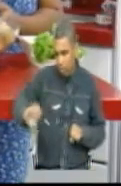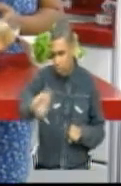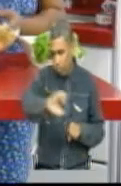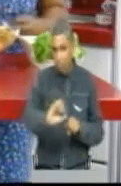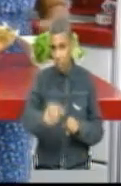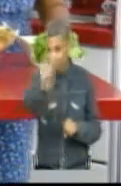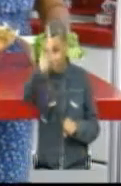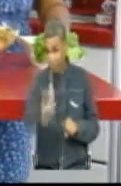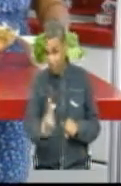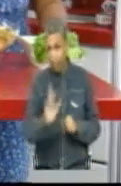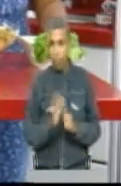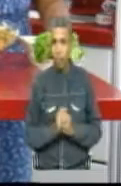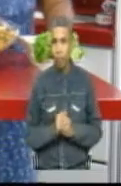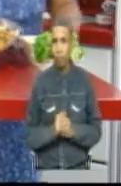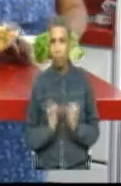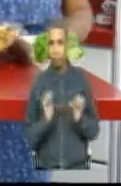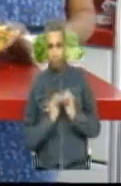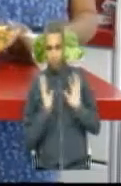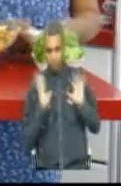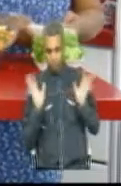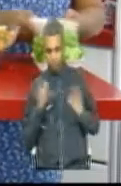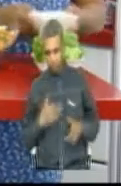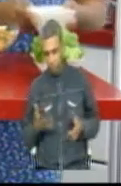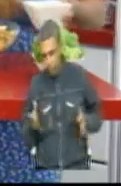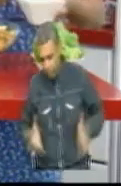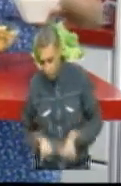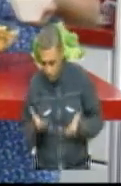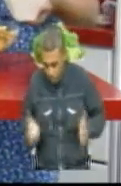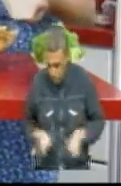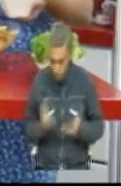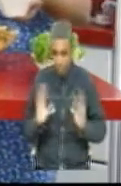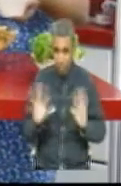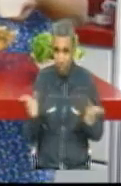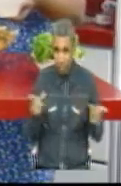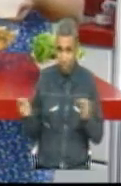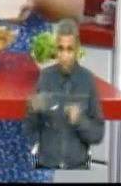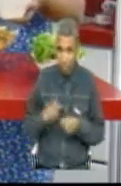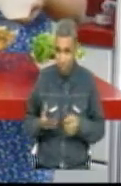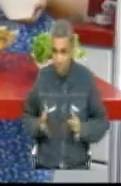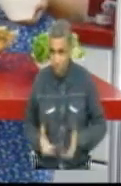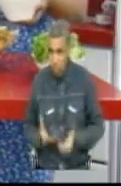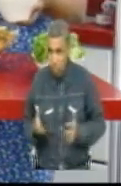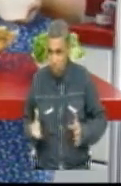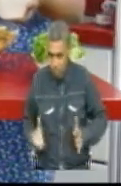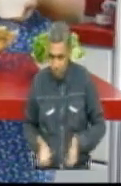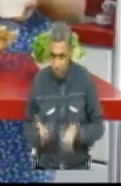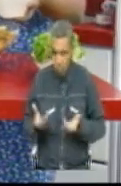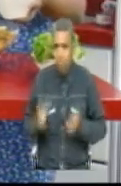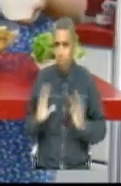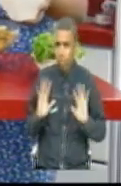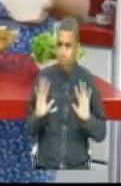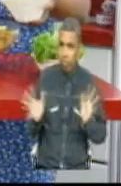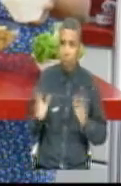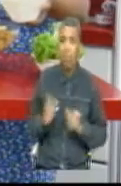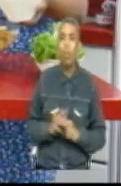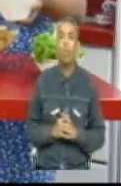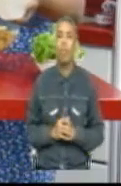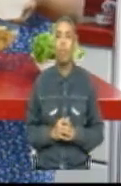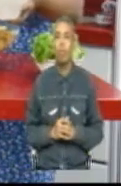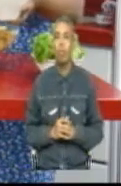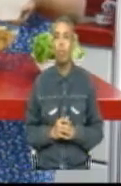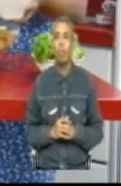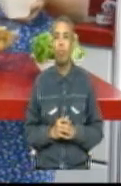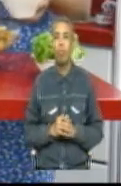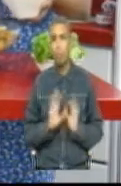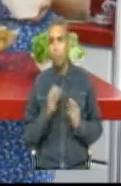yo ya tengo mi preparación casi terminadas y es una ensaladita una ensaladilla la decoración entre en cualquier momento voy a esperar